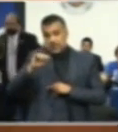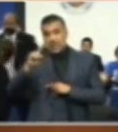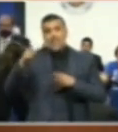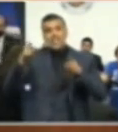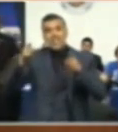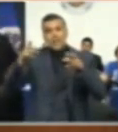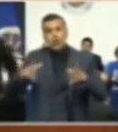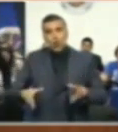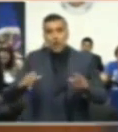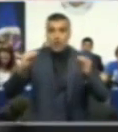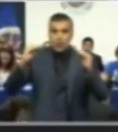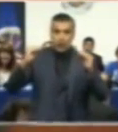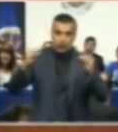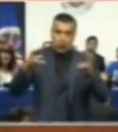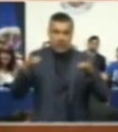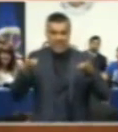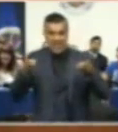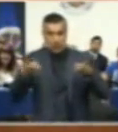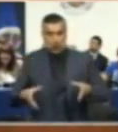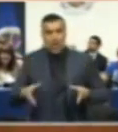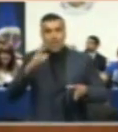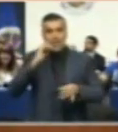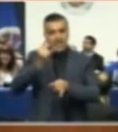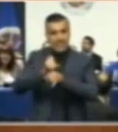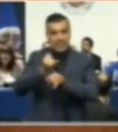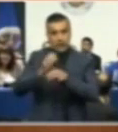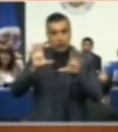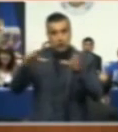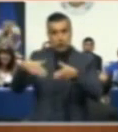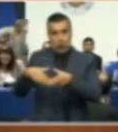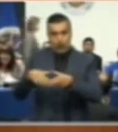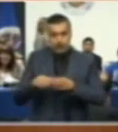es directora, profesora y directora del instituto.